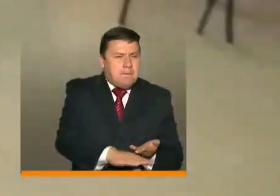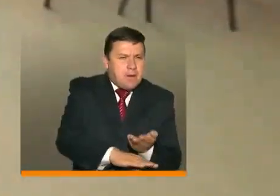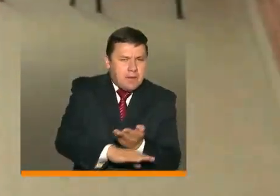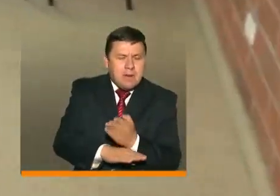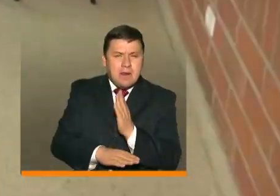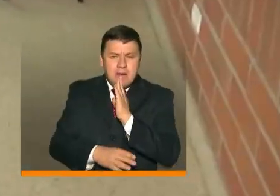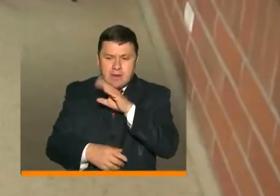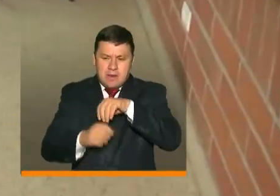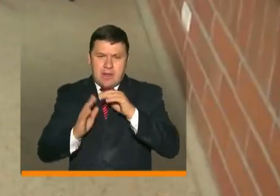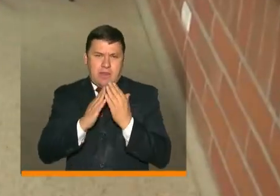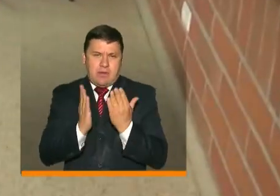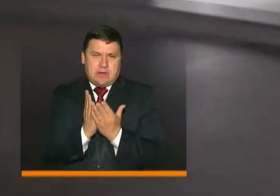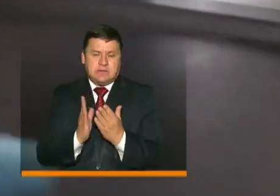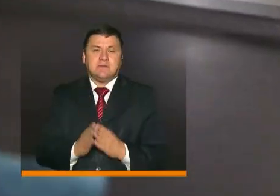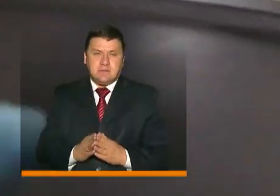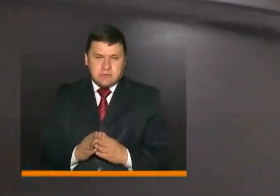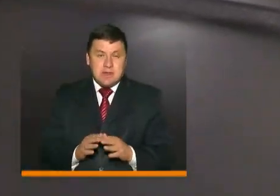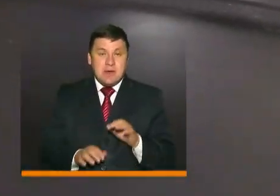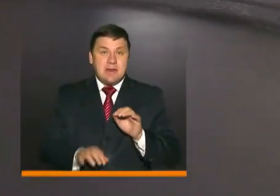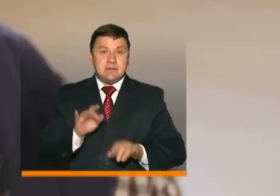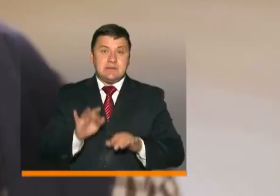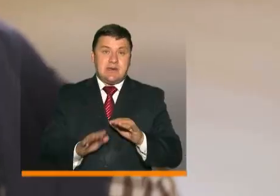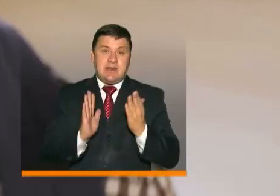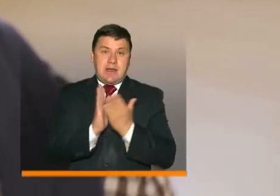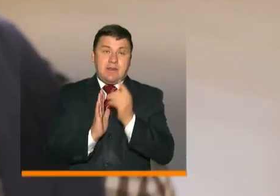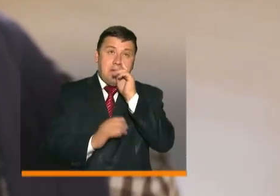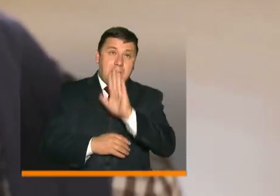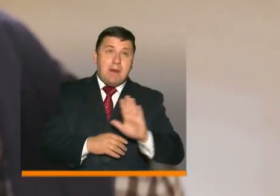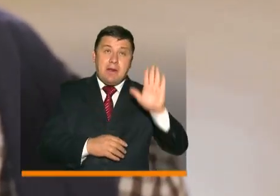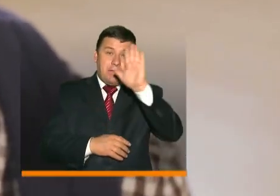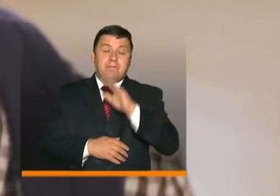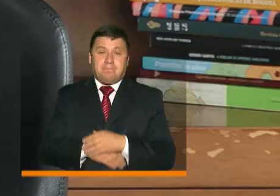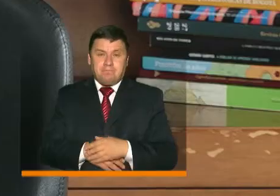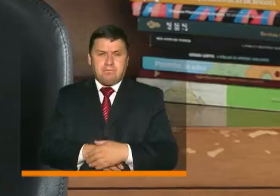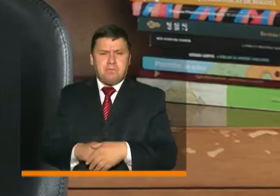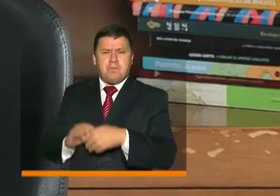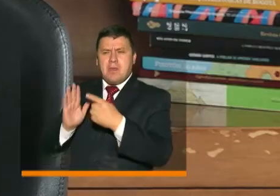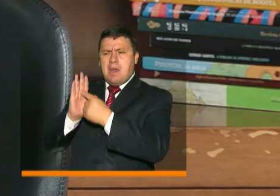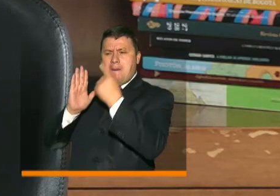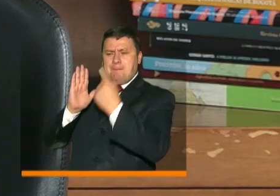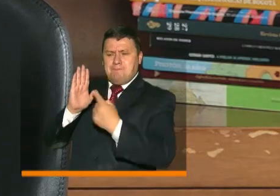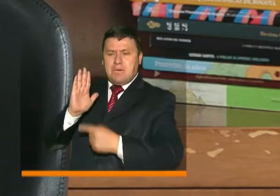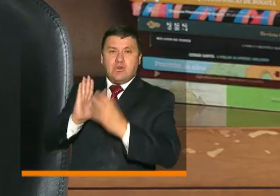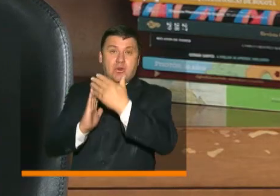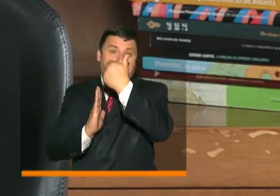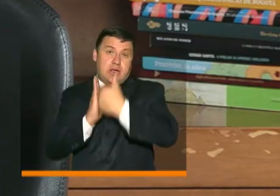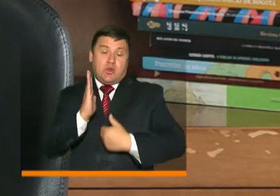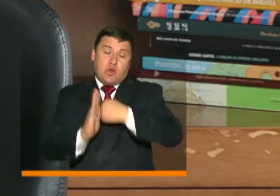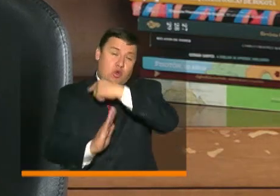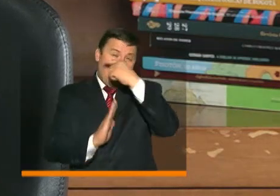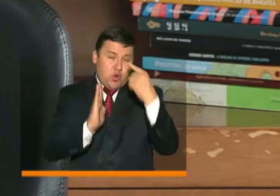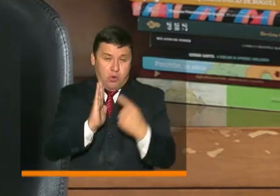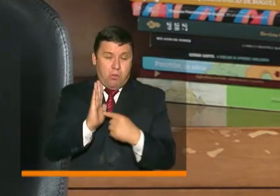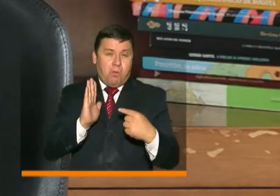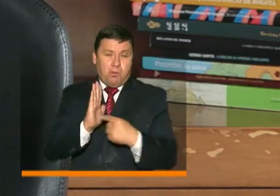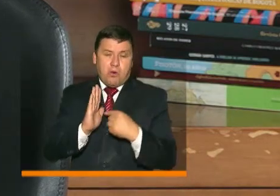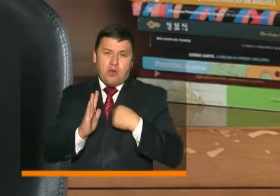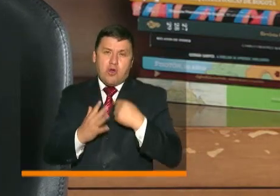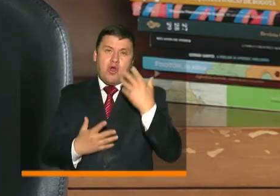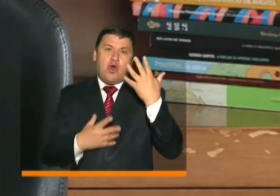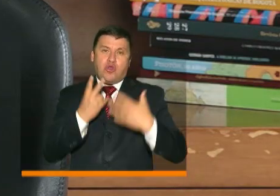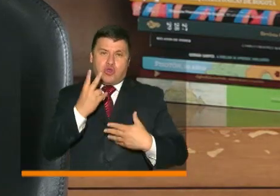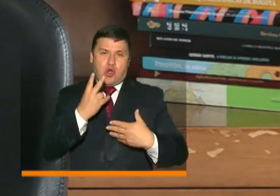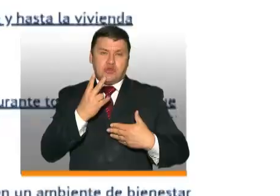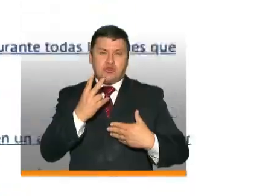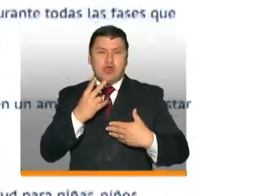los establecimientos educativos y las secretarías de educación. Los lineamientos hacen parte de un documento integral que contiene 12 anexos.